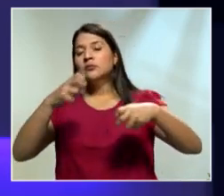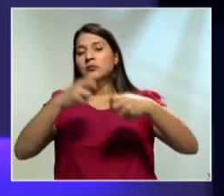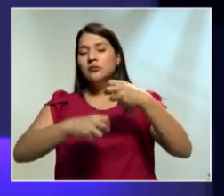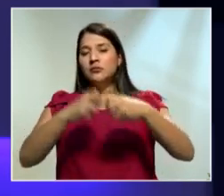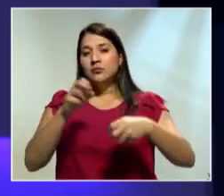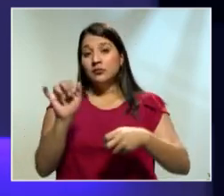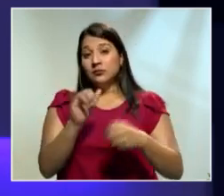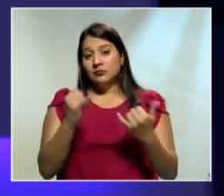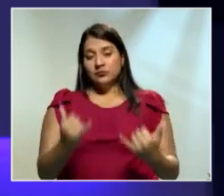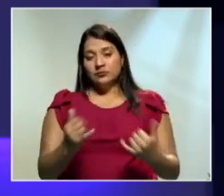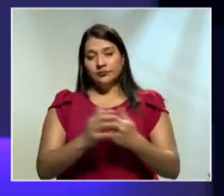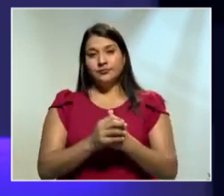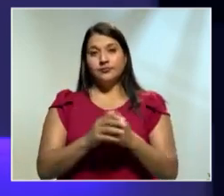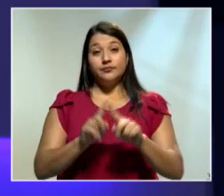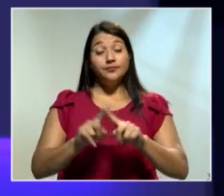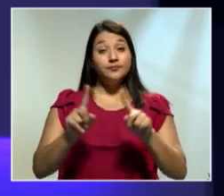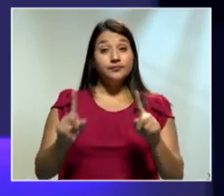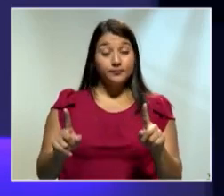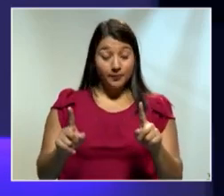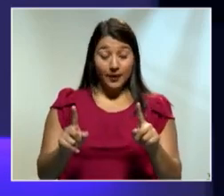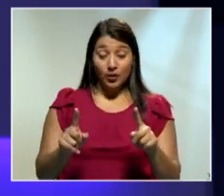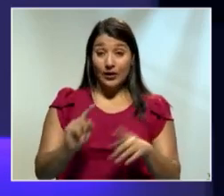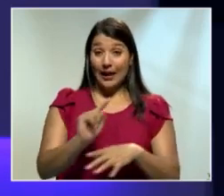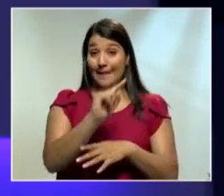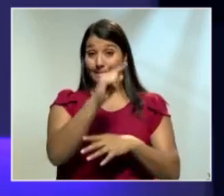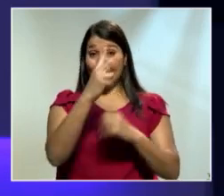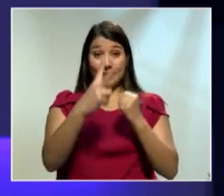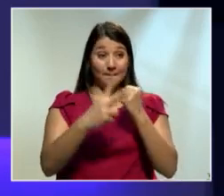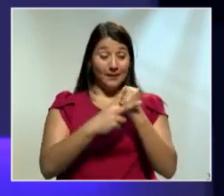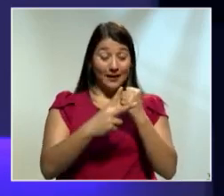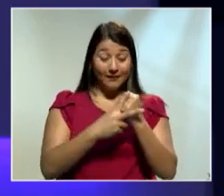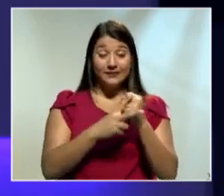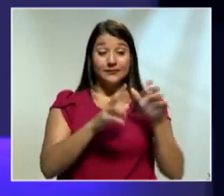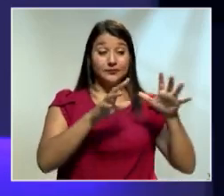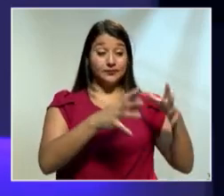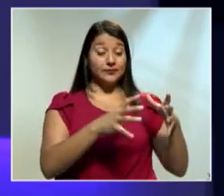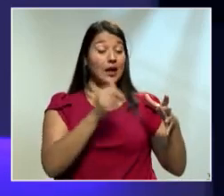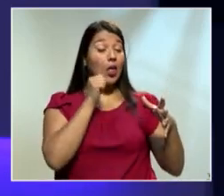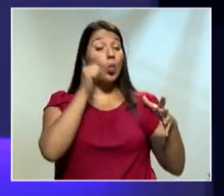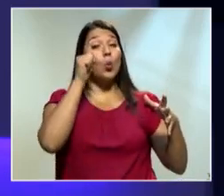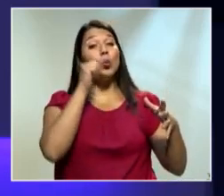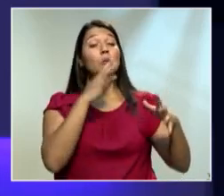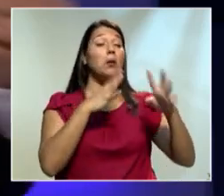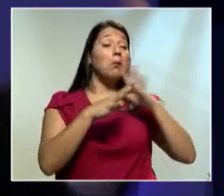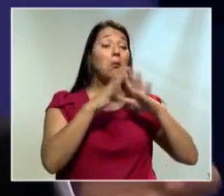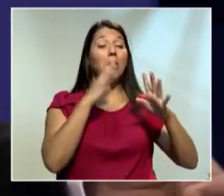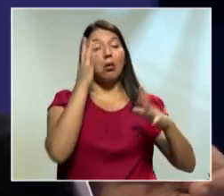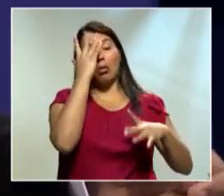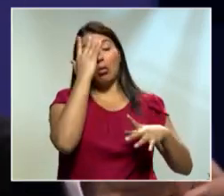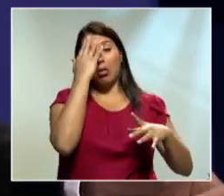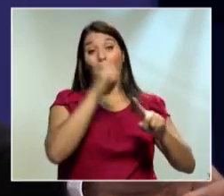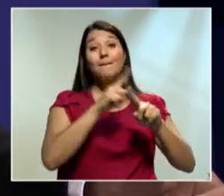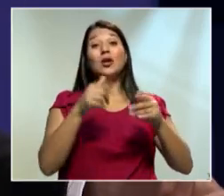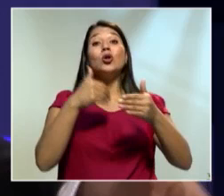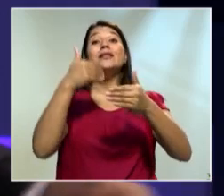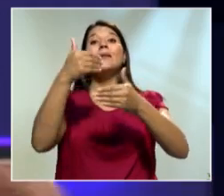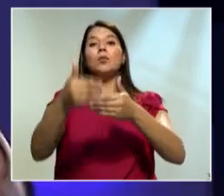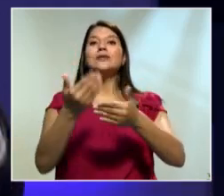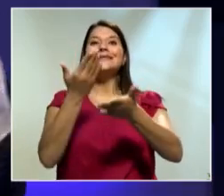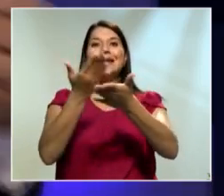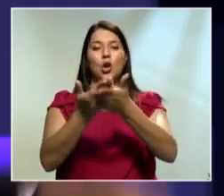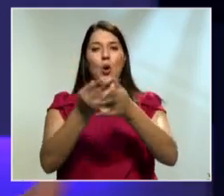Pero luego, a esa primera oleada de gente, adultos, hablando de eso, vino gente de tu